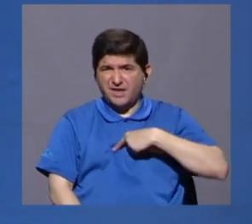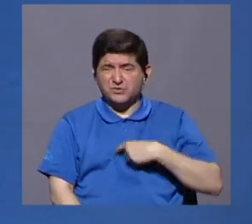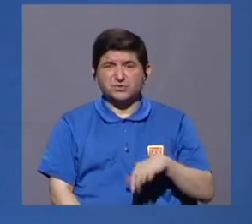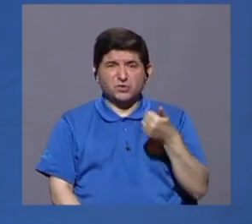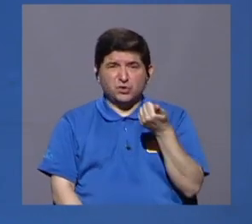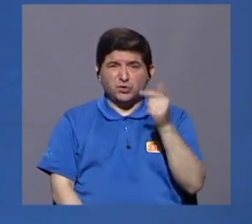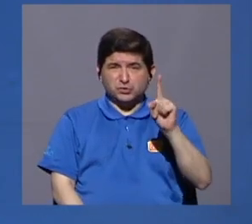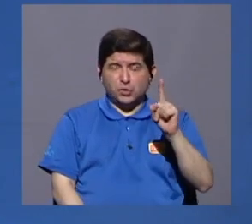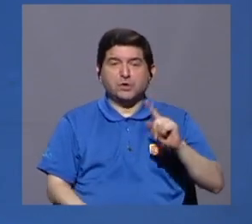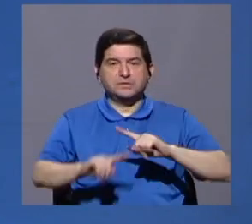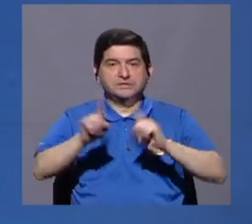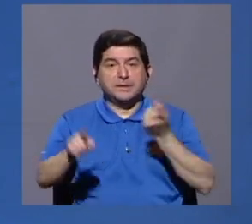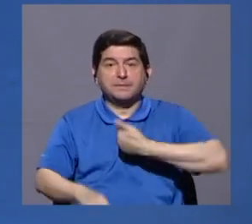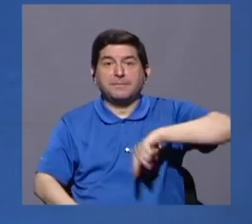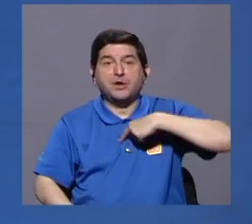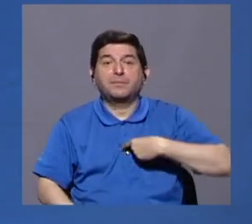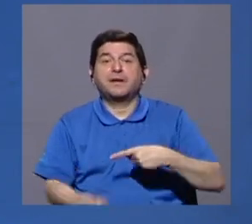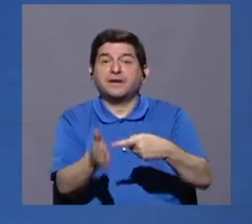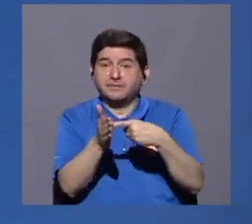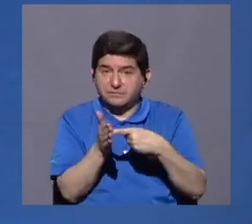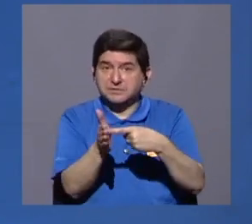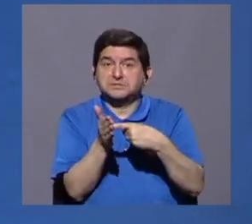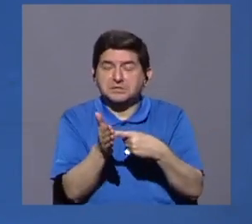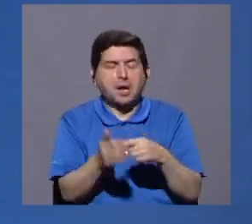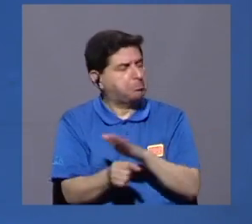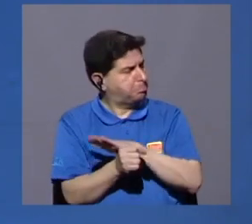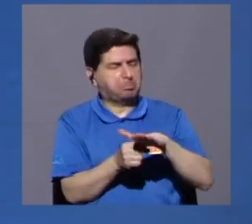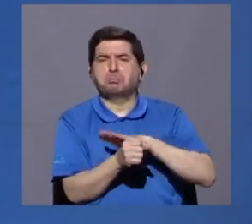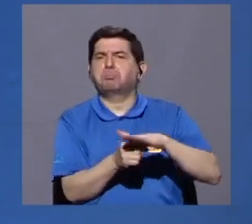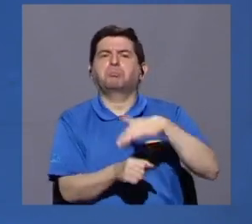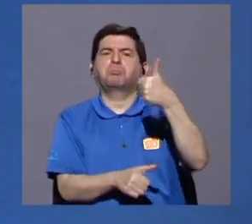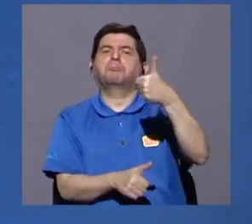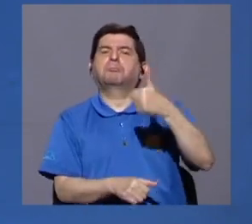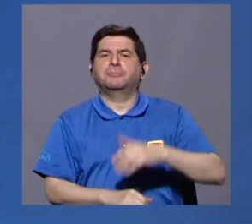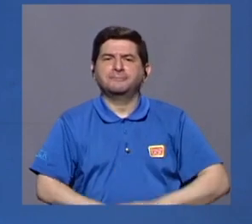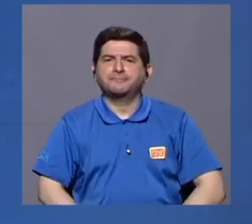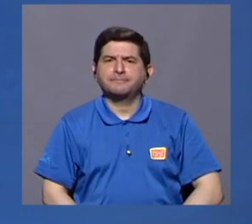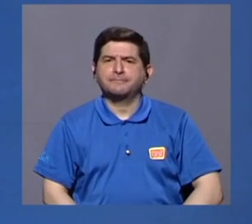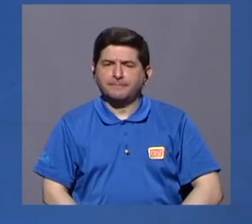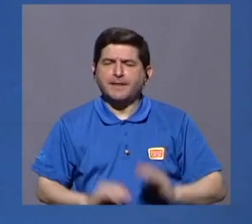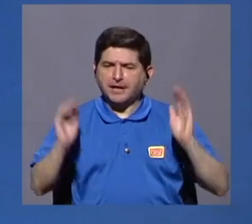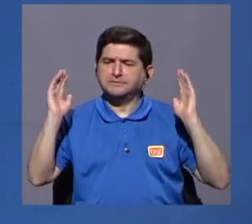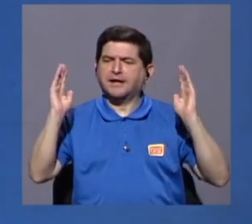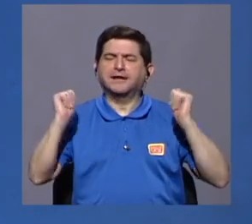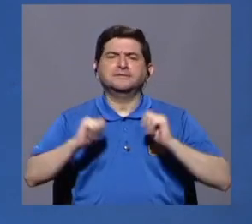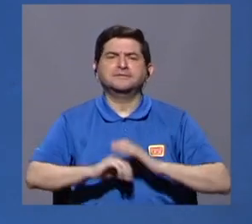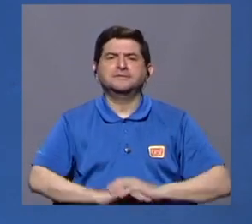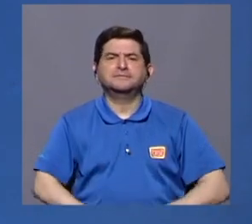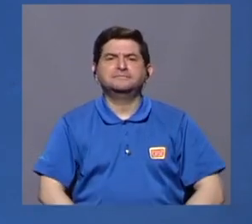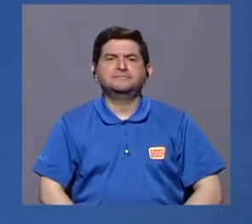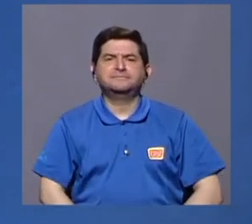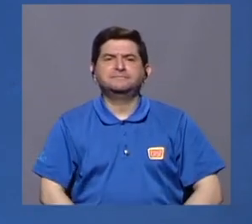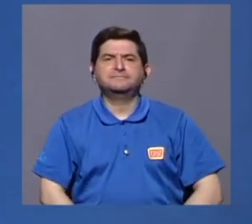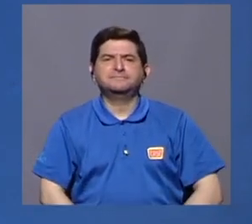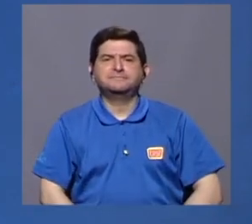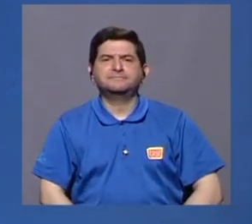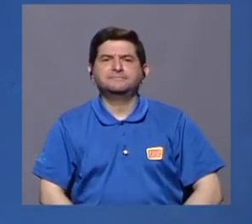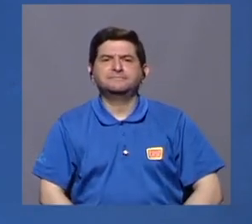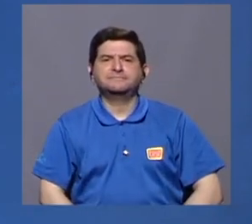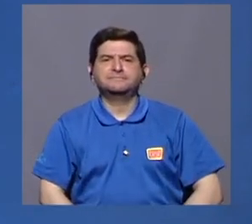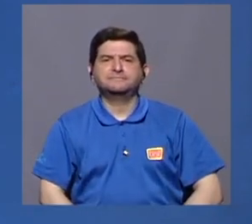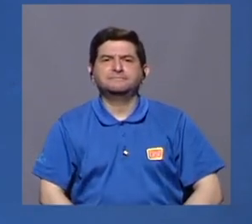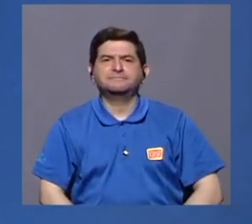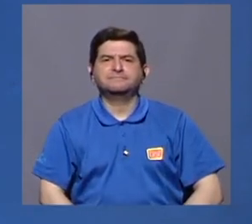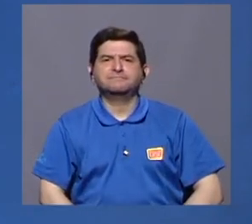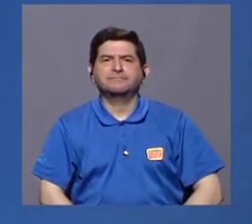11 pero para nuestros requerimientos pues es suficiente verdad es bastante grande y este bueno